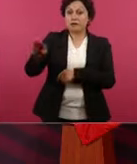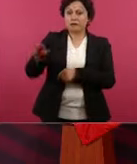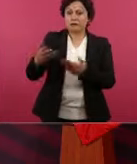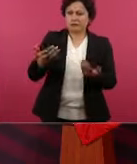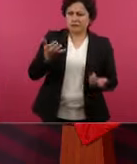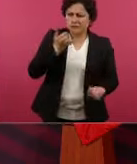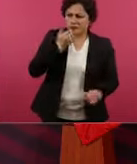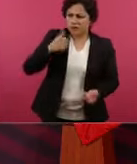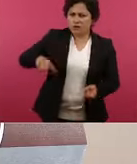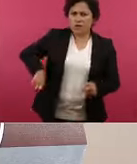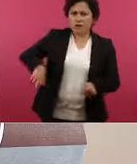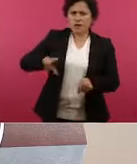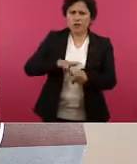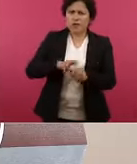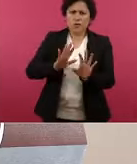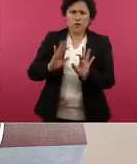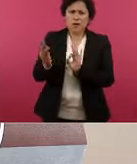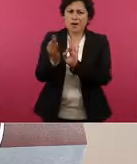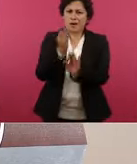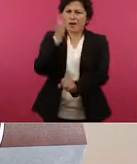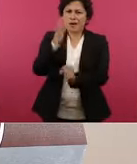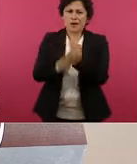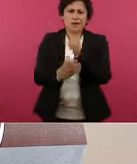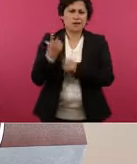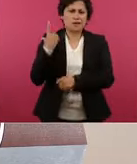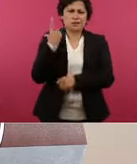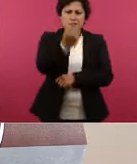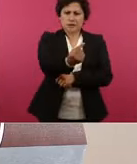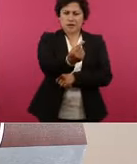pero está aspirando, ¿no?, a